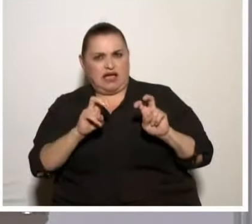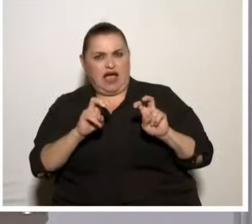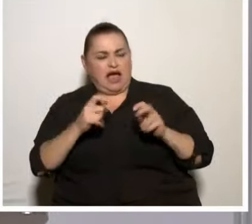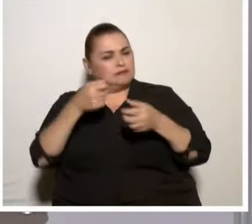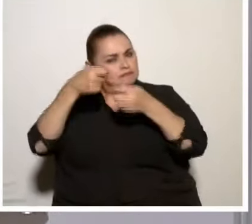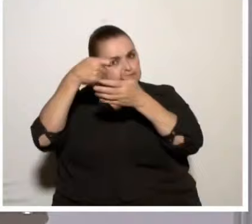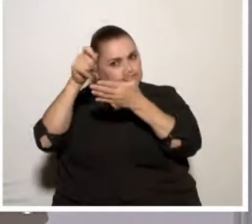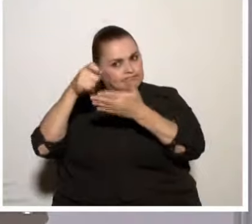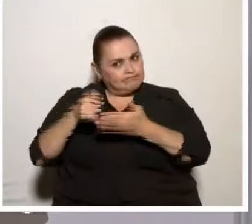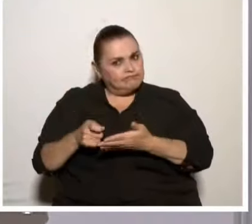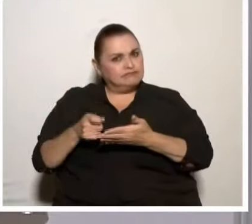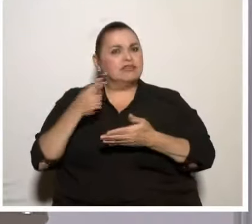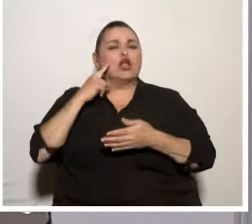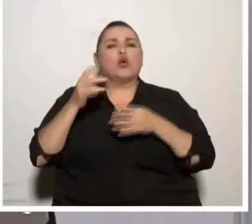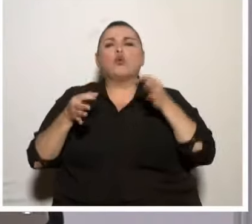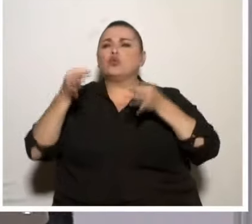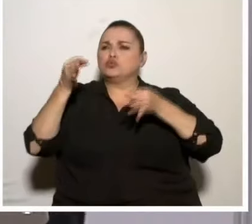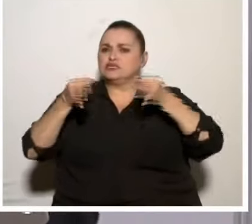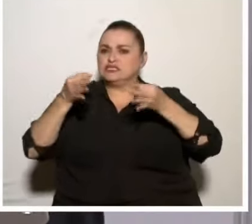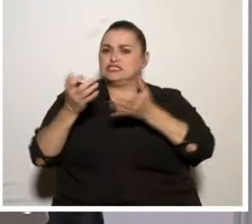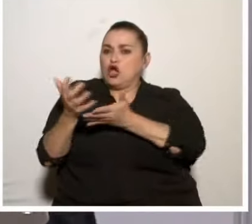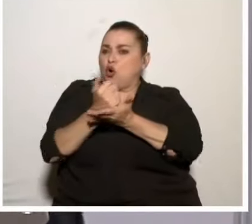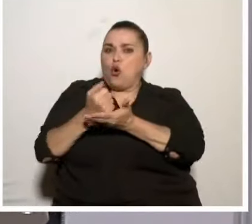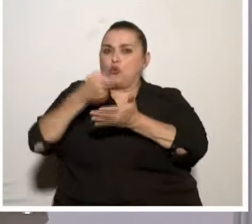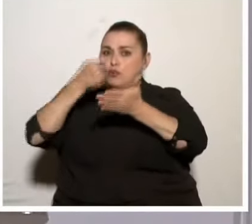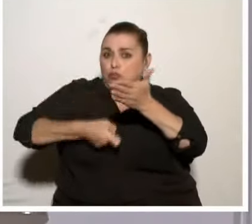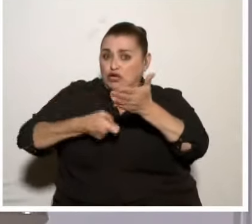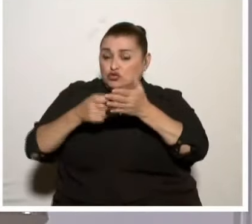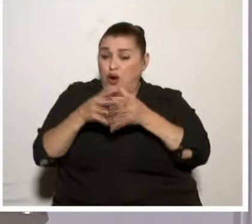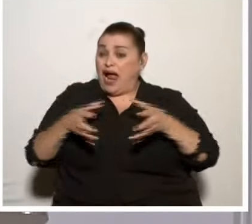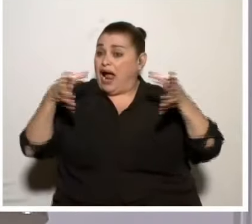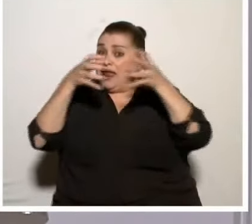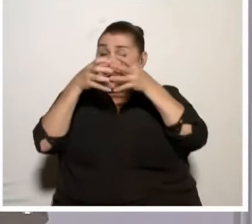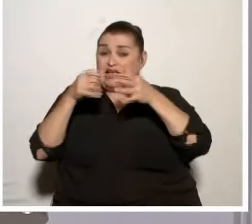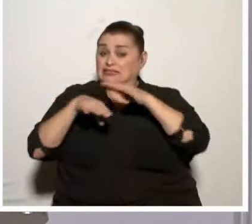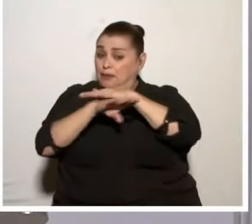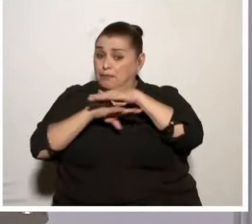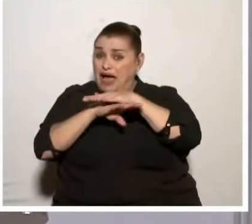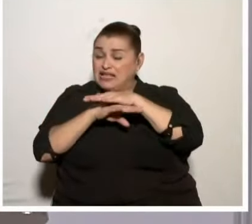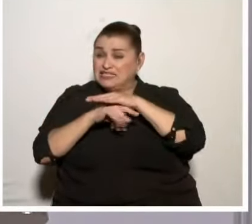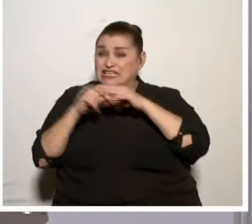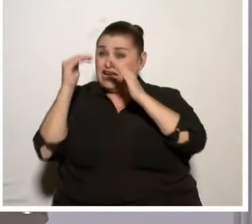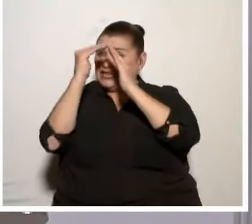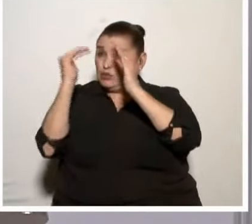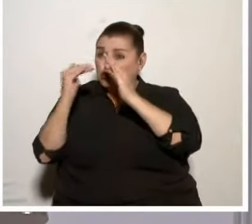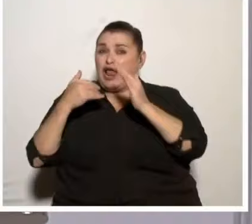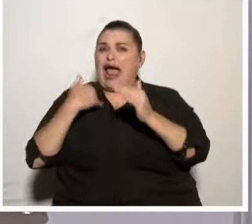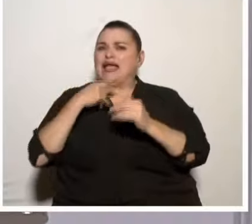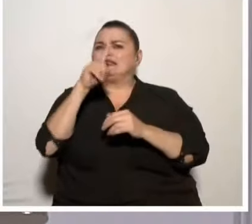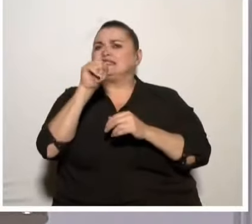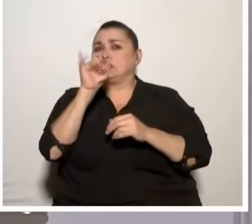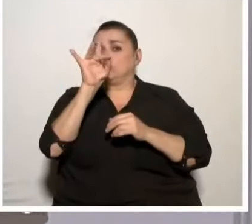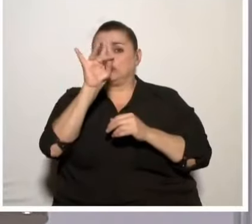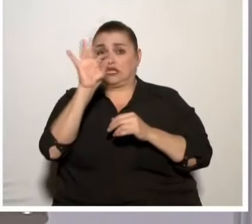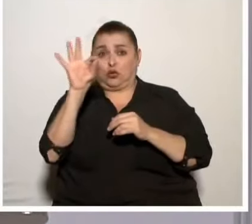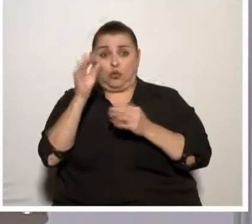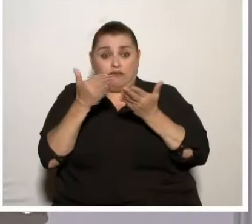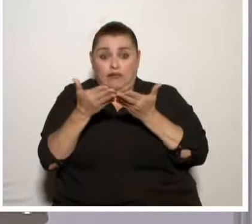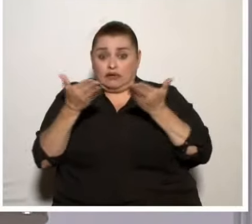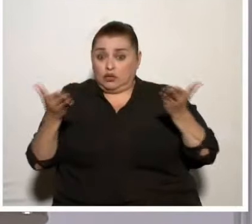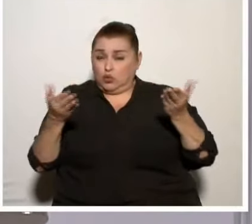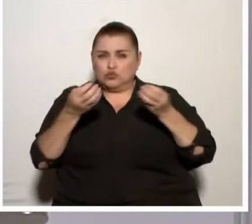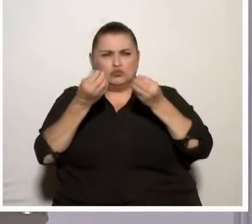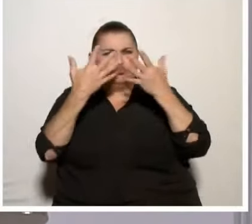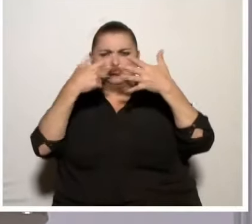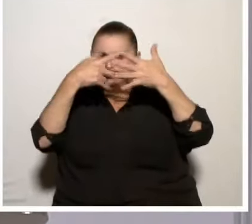una justicia en el cobro de impuestos, porque resulta que en la canasta básica tributaria hay 189 artículos que muchos